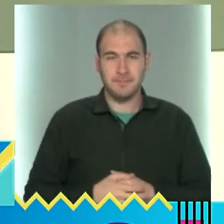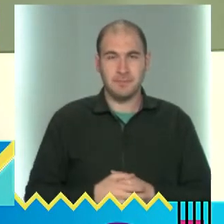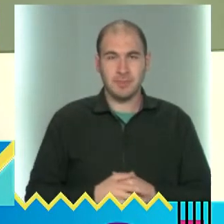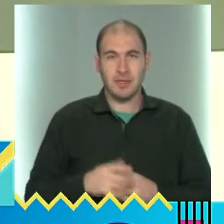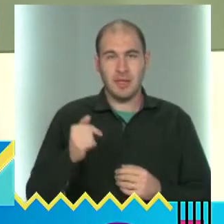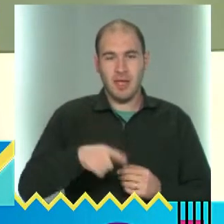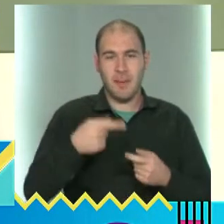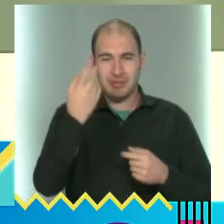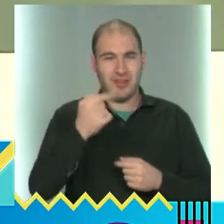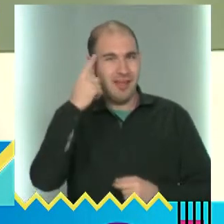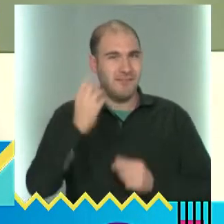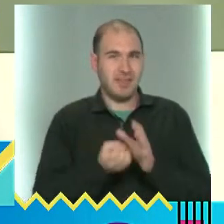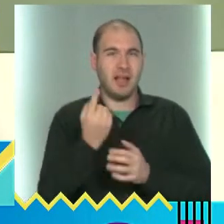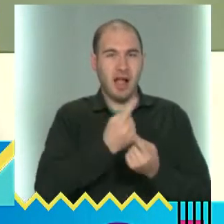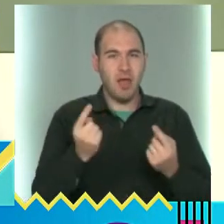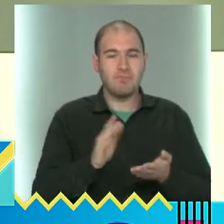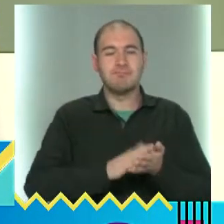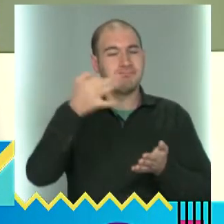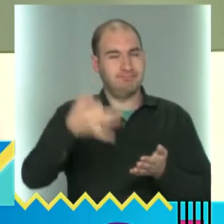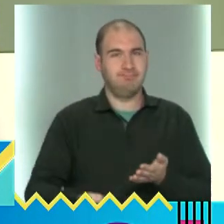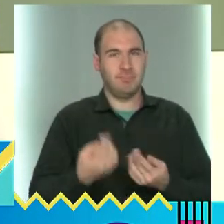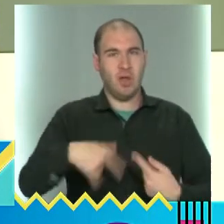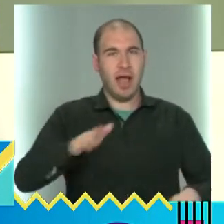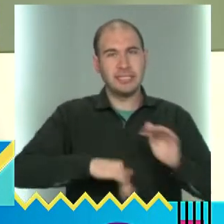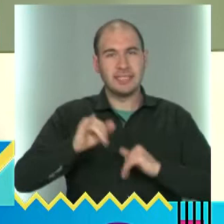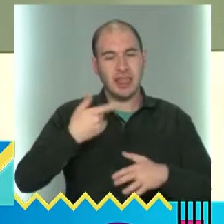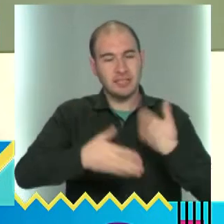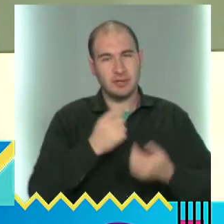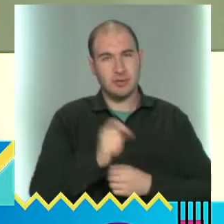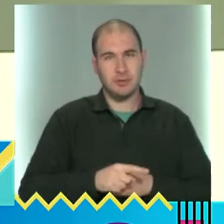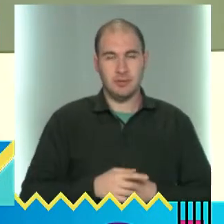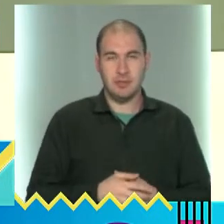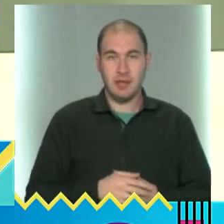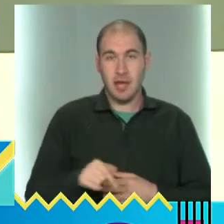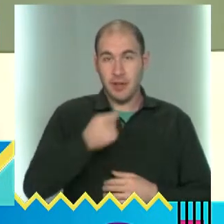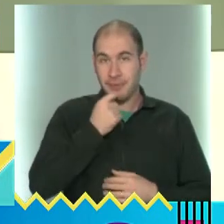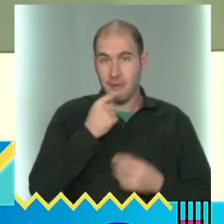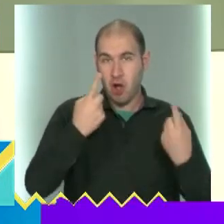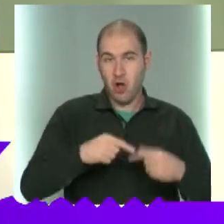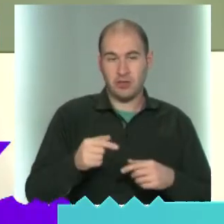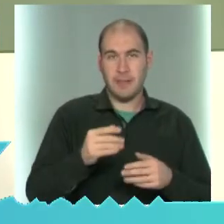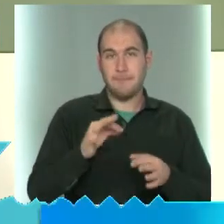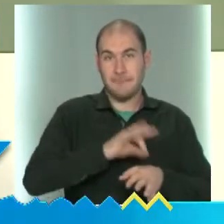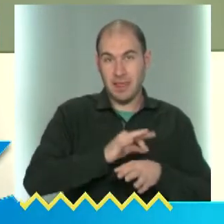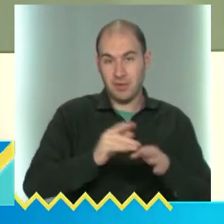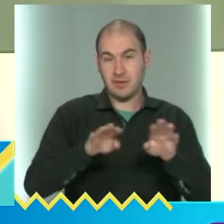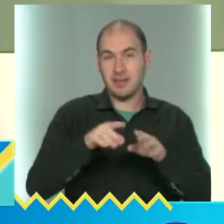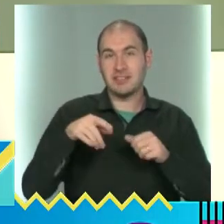en cada inventor, ¿no? Claro. Poder concretar ese desarrollo. En este caso el dispositivo médico, la